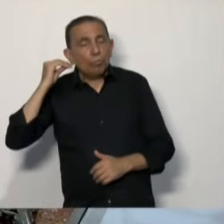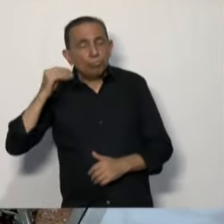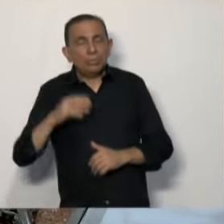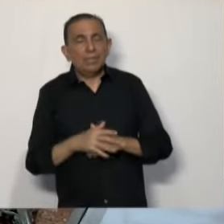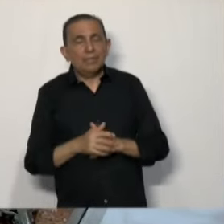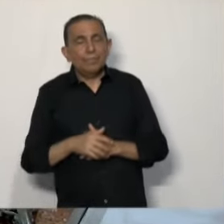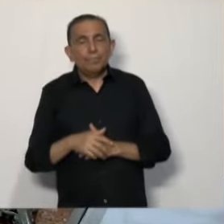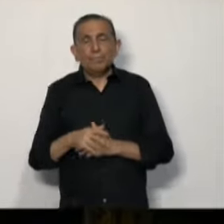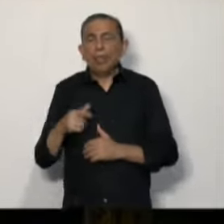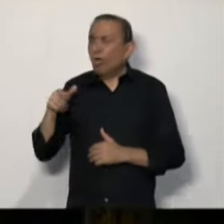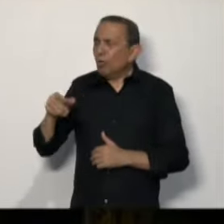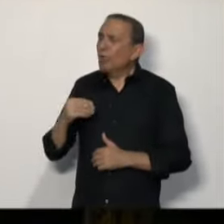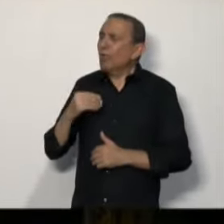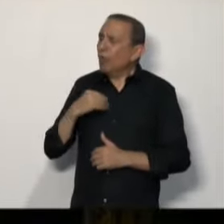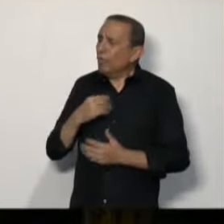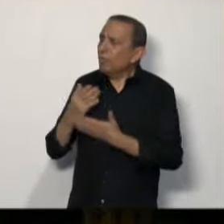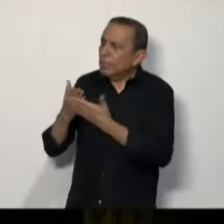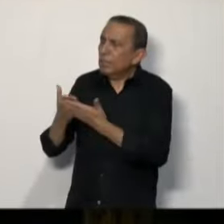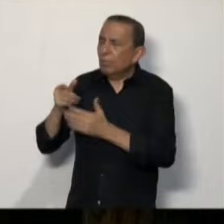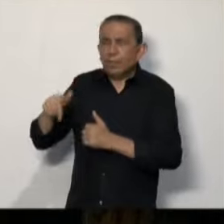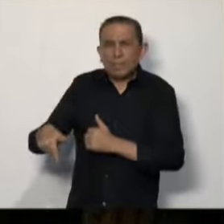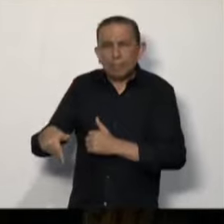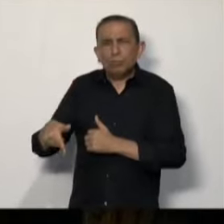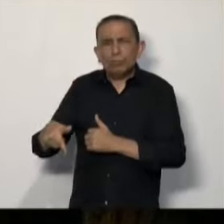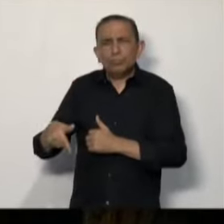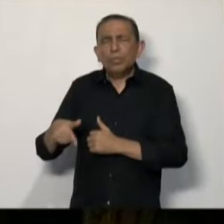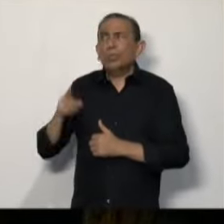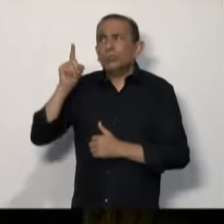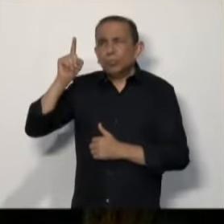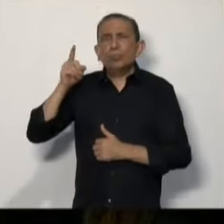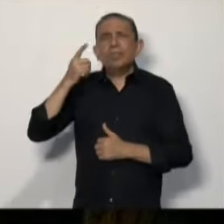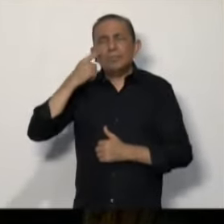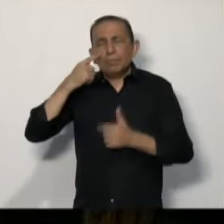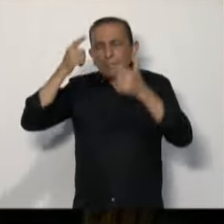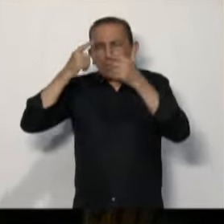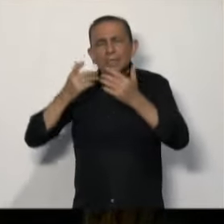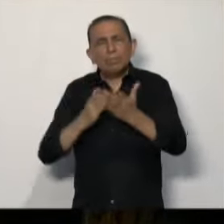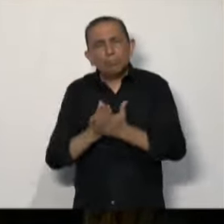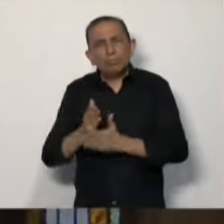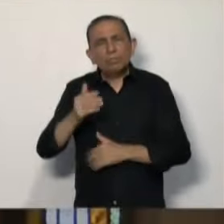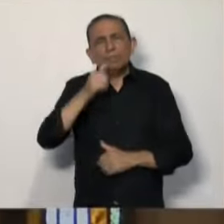dirige con fe estas intenciones. Te lo pedimos a ti que vives y reinas por los siglos de los siglos.